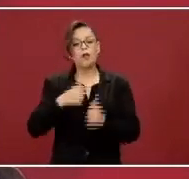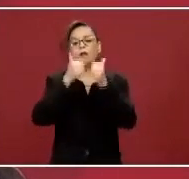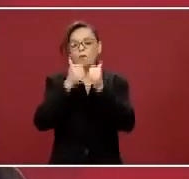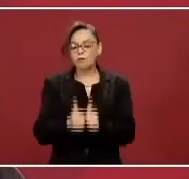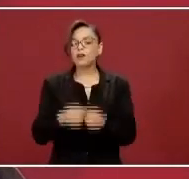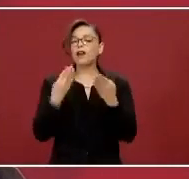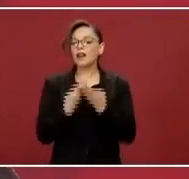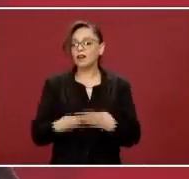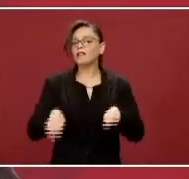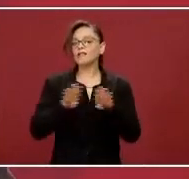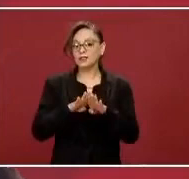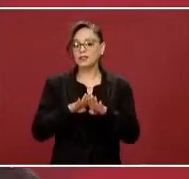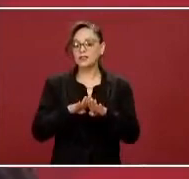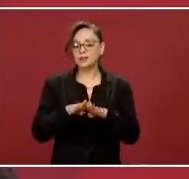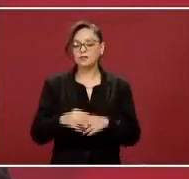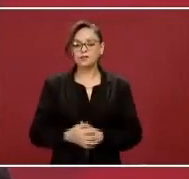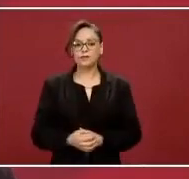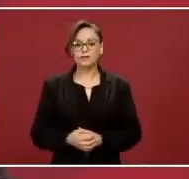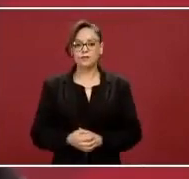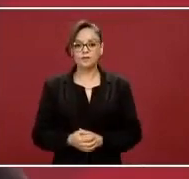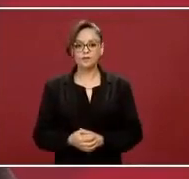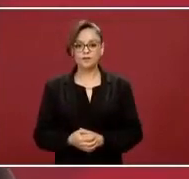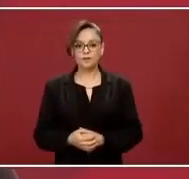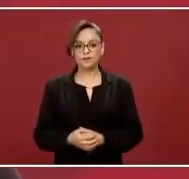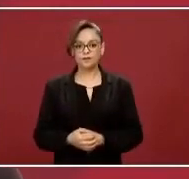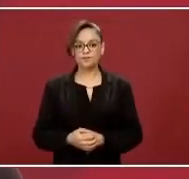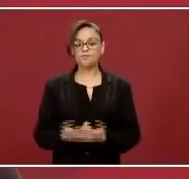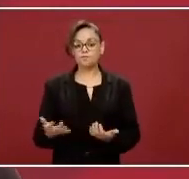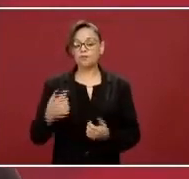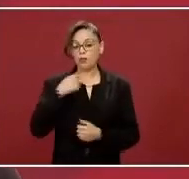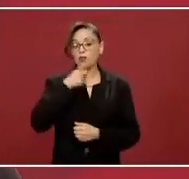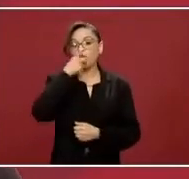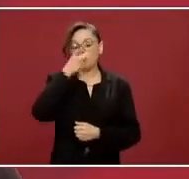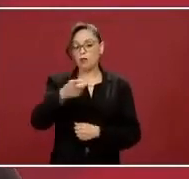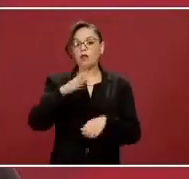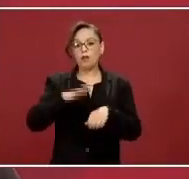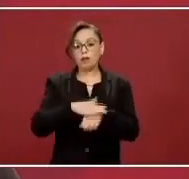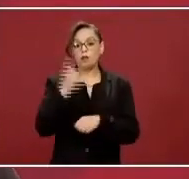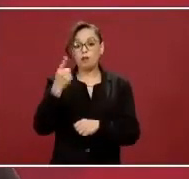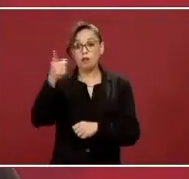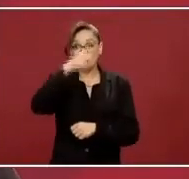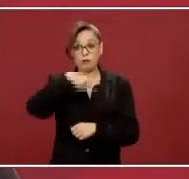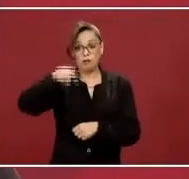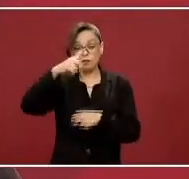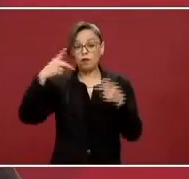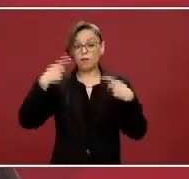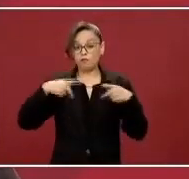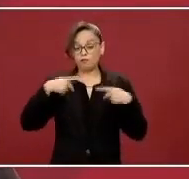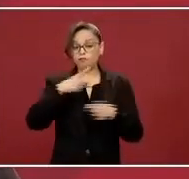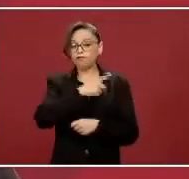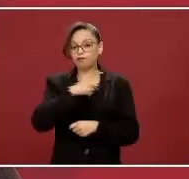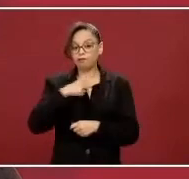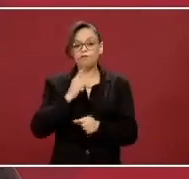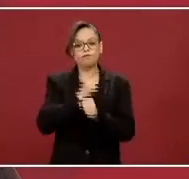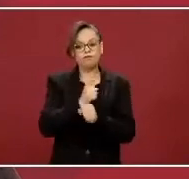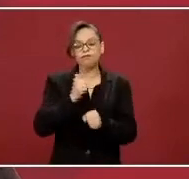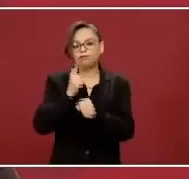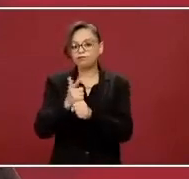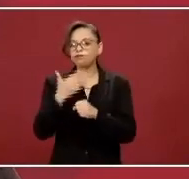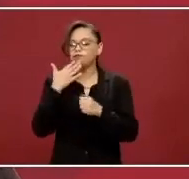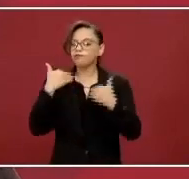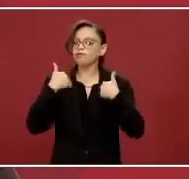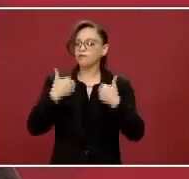casa. Y esto lo digo, y para que usted que nos escucha lo identifique bien, porque en